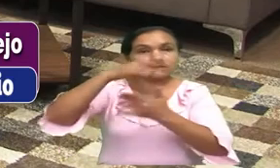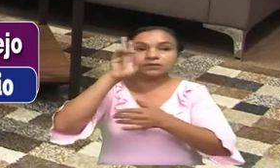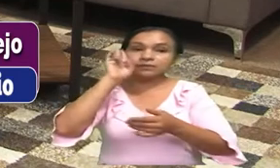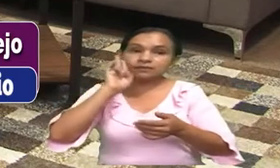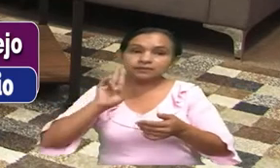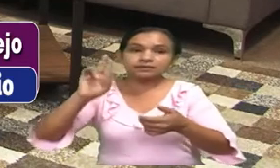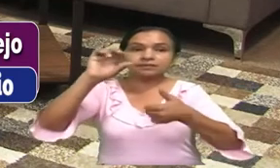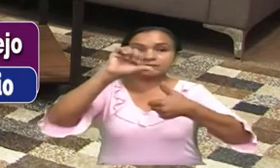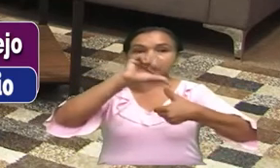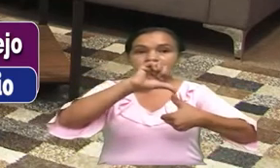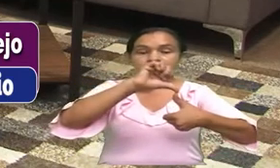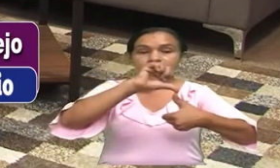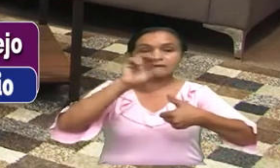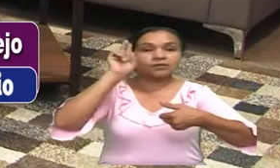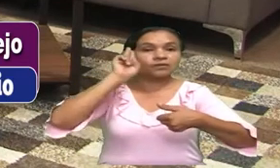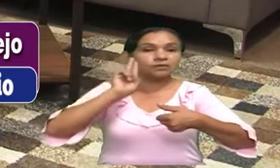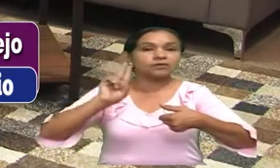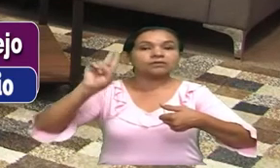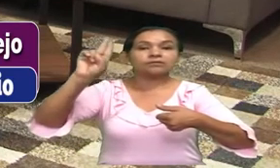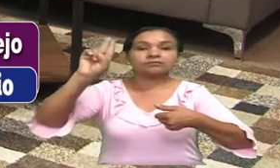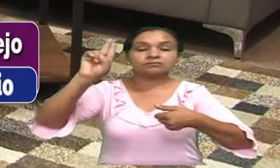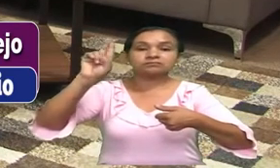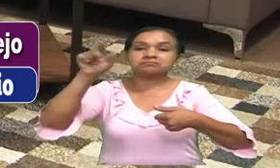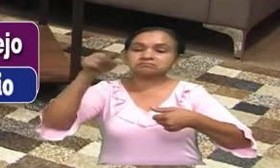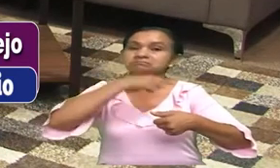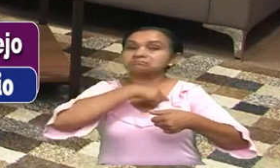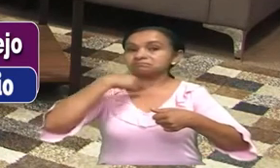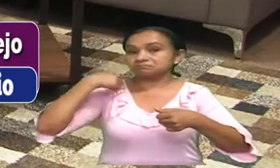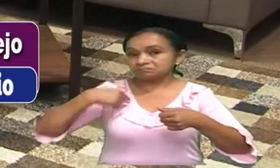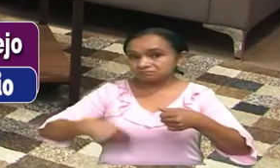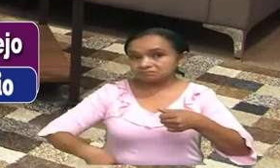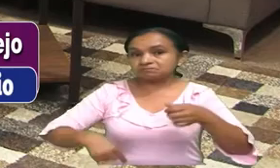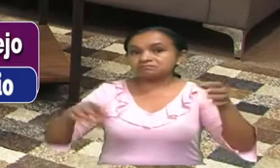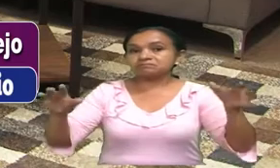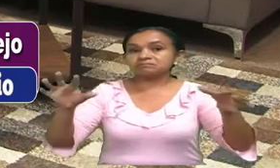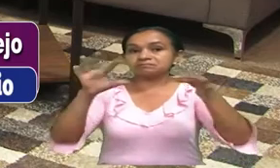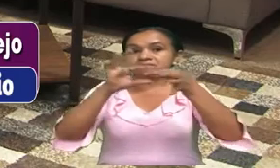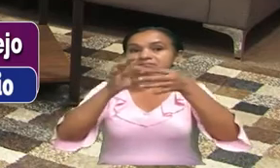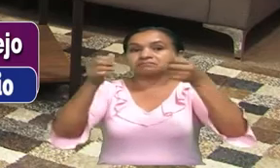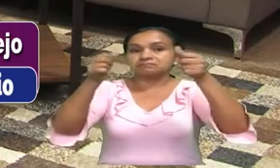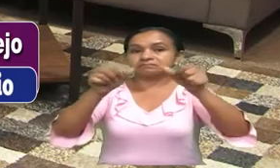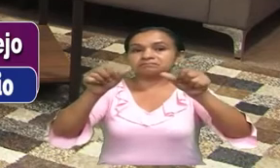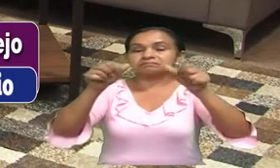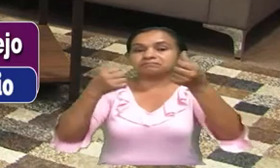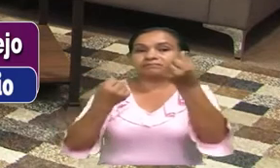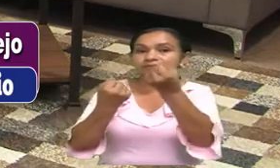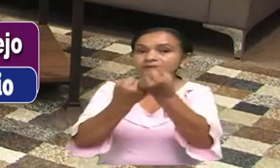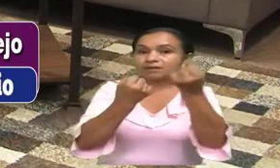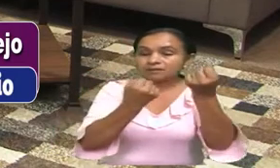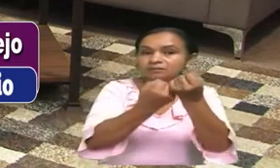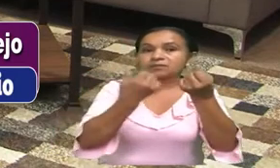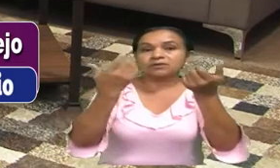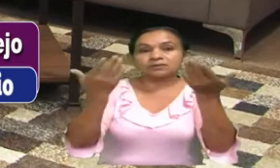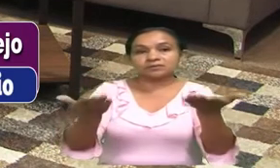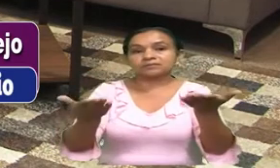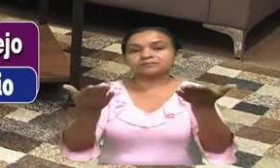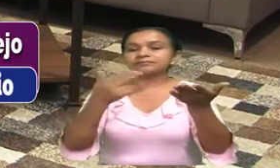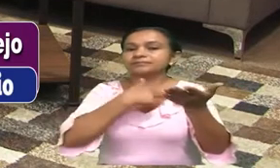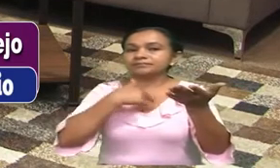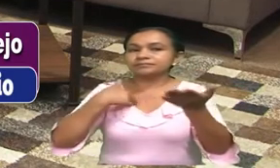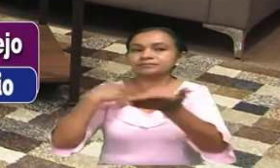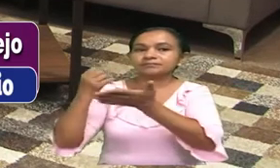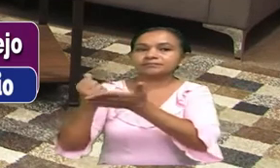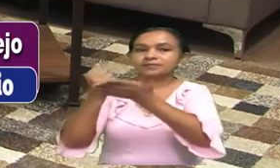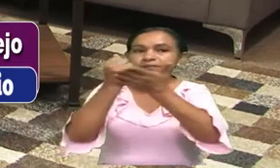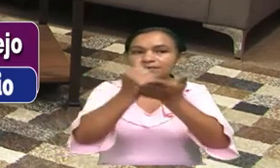universidades centroamericanas con las universidades de China para establecer convenios de colaboración, y que eso va a permitir